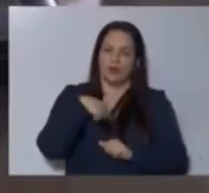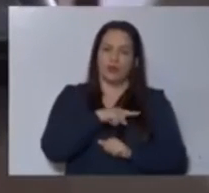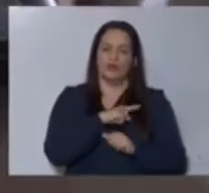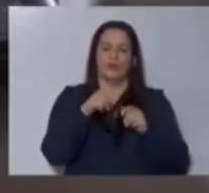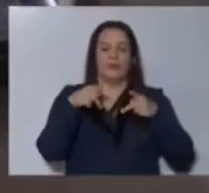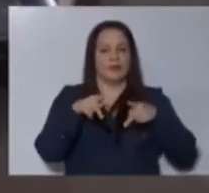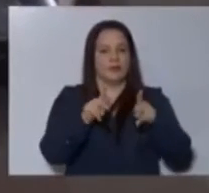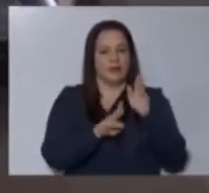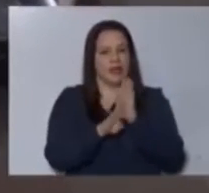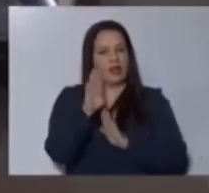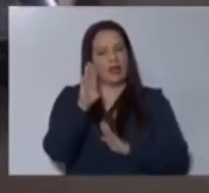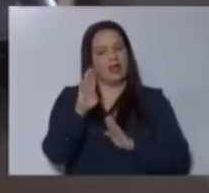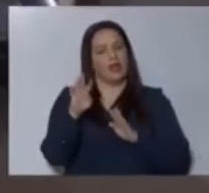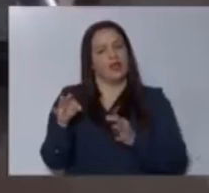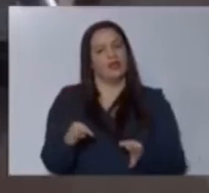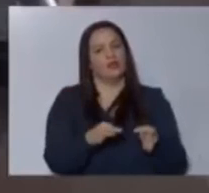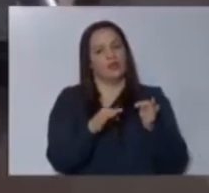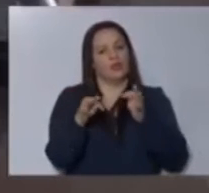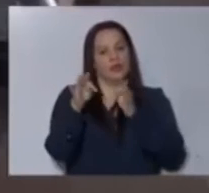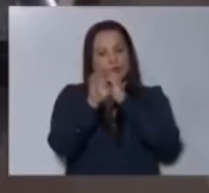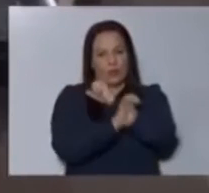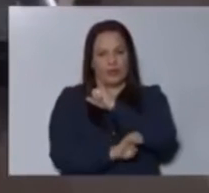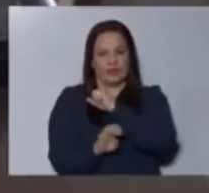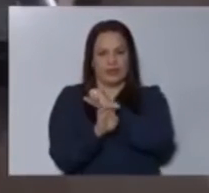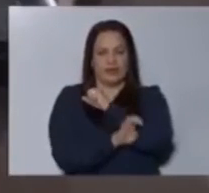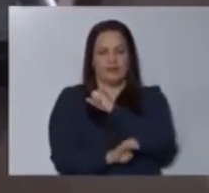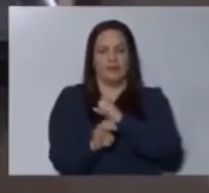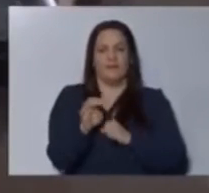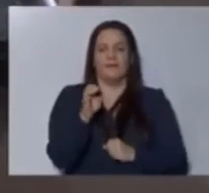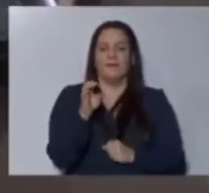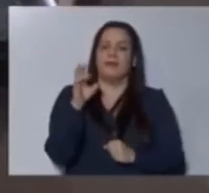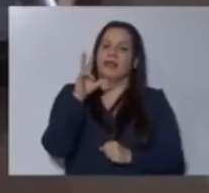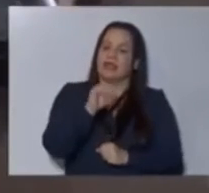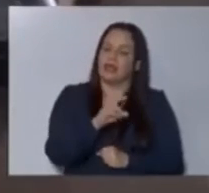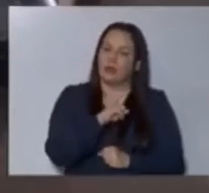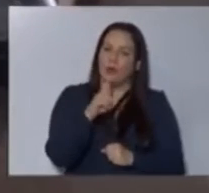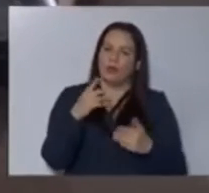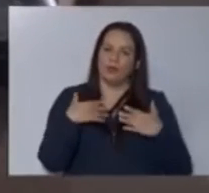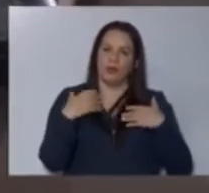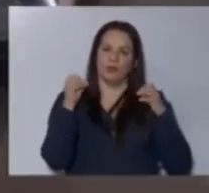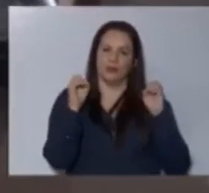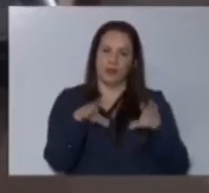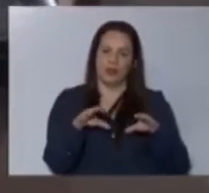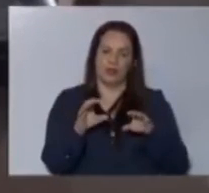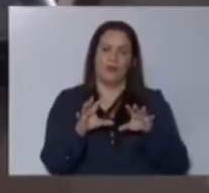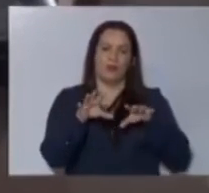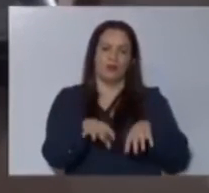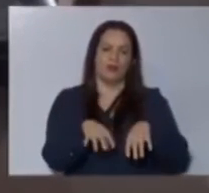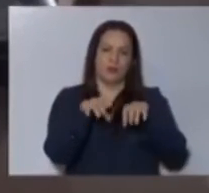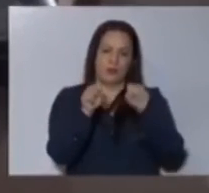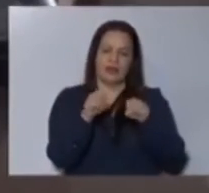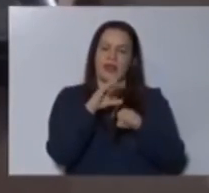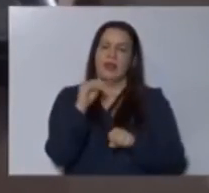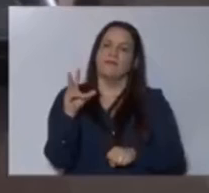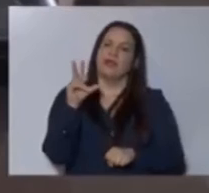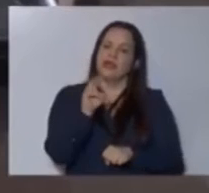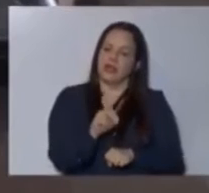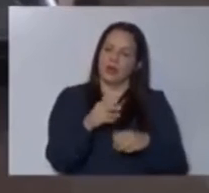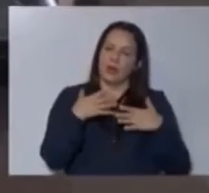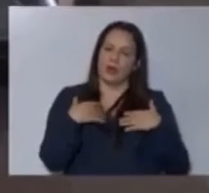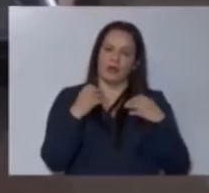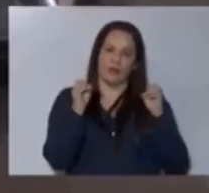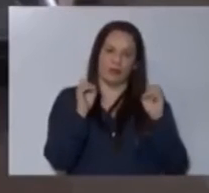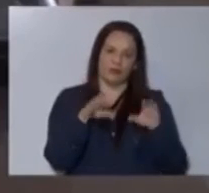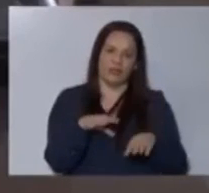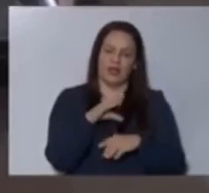momento el turismo extranjero. Me niego también a renunciar al posicionamiento, me niego también a